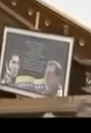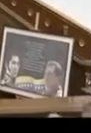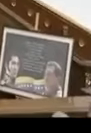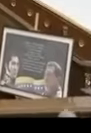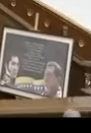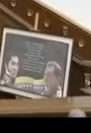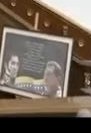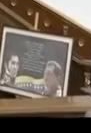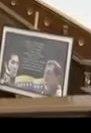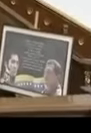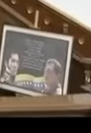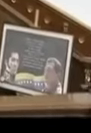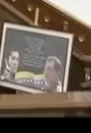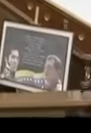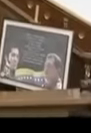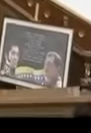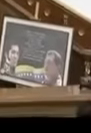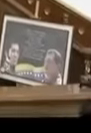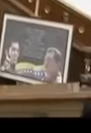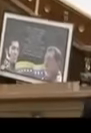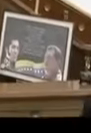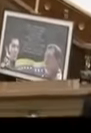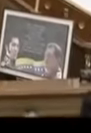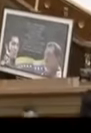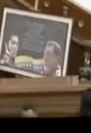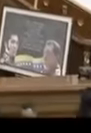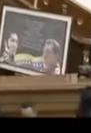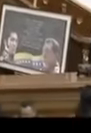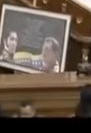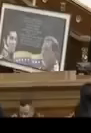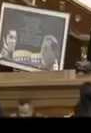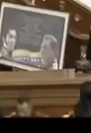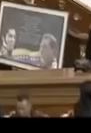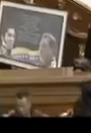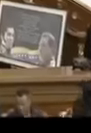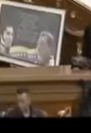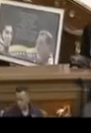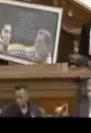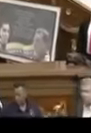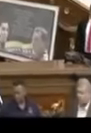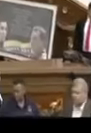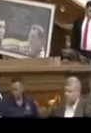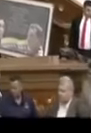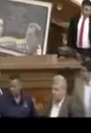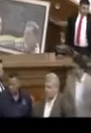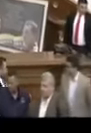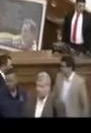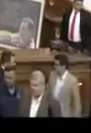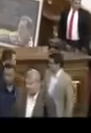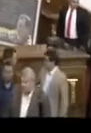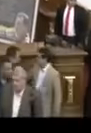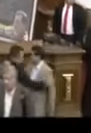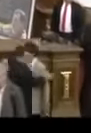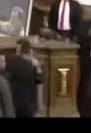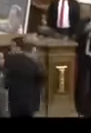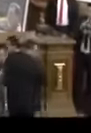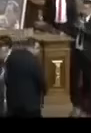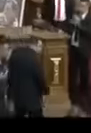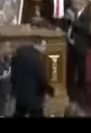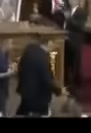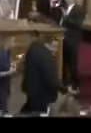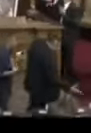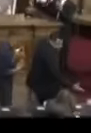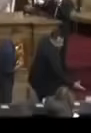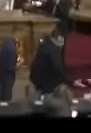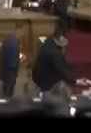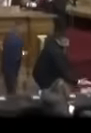del Reglamento Interior y de Debates de la Asamblea Nacional. Y con esta información retornamos el contacto a Máster para